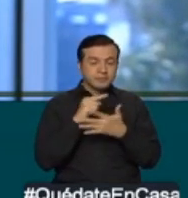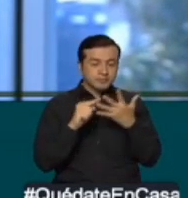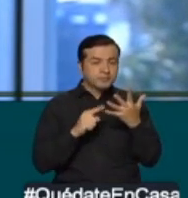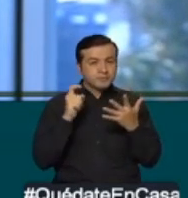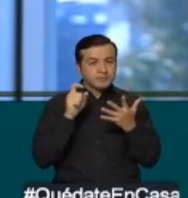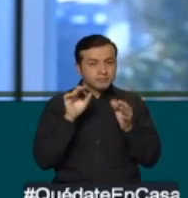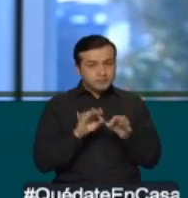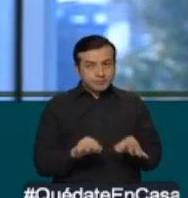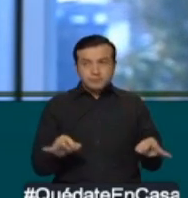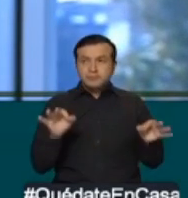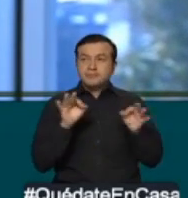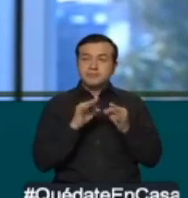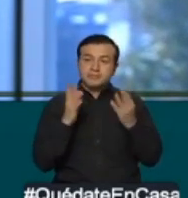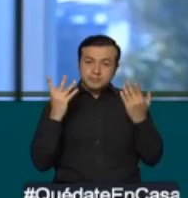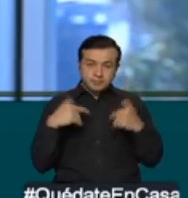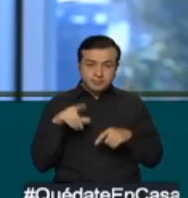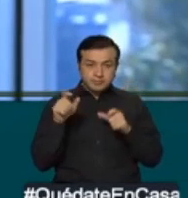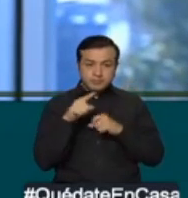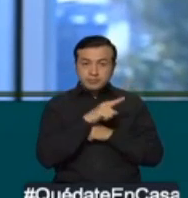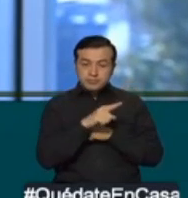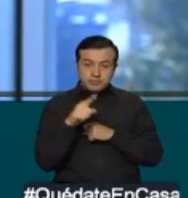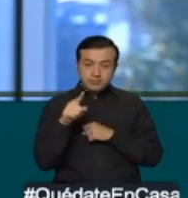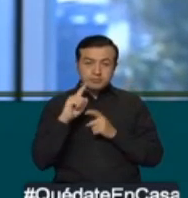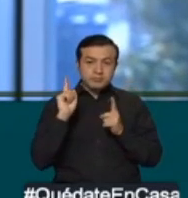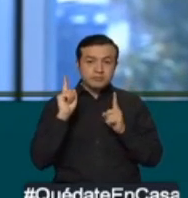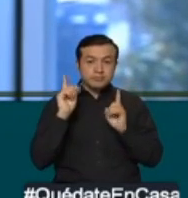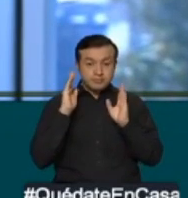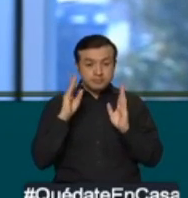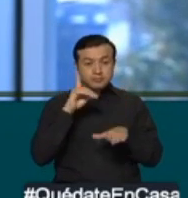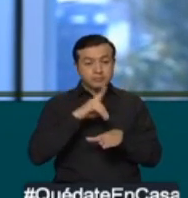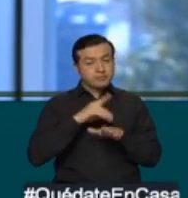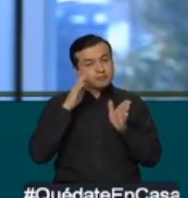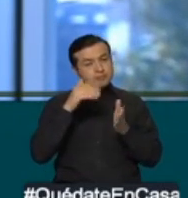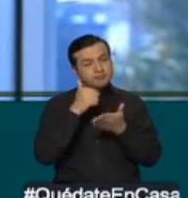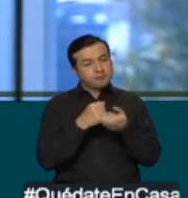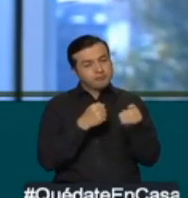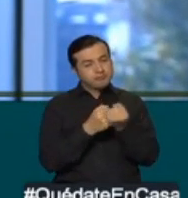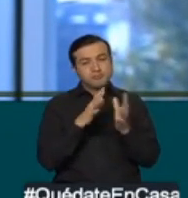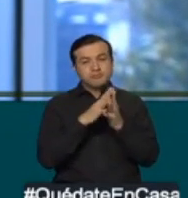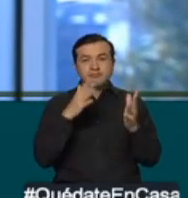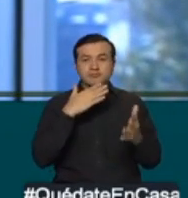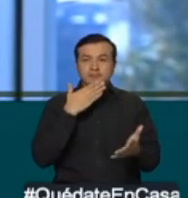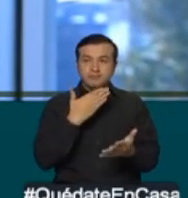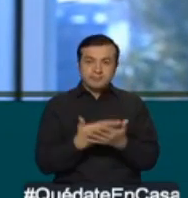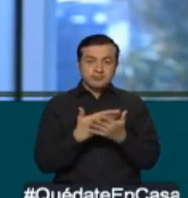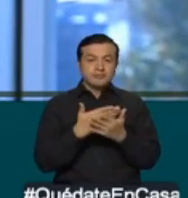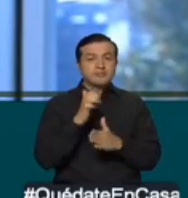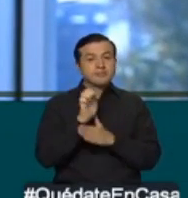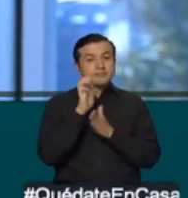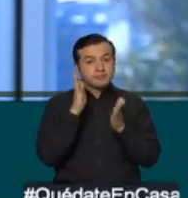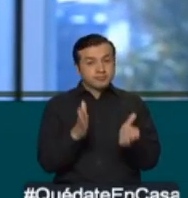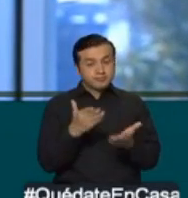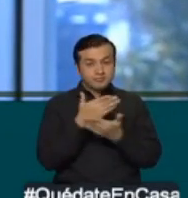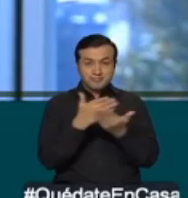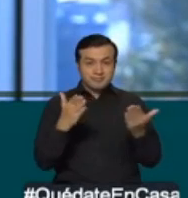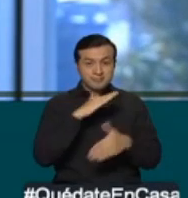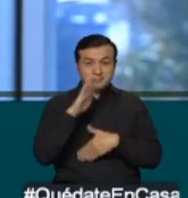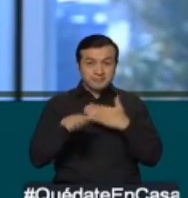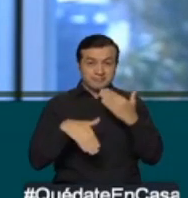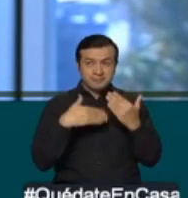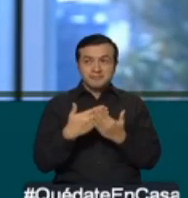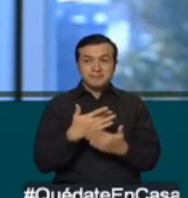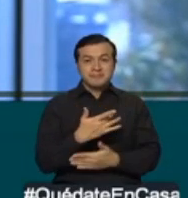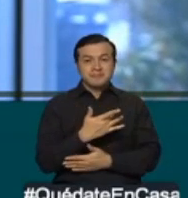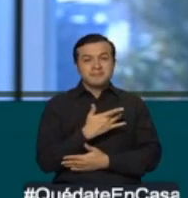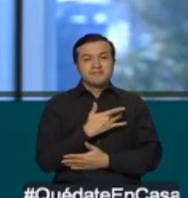necesidades de quienes hoy están en la primera línea así que muchísimas gracias a ustedes queridos compatriotas todos nosotros